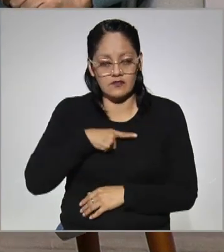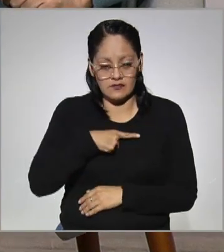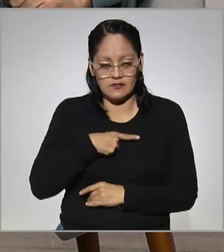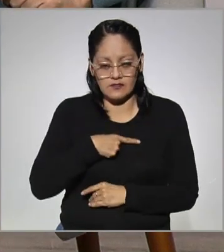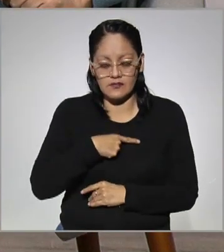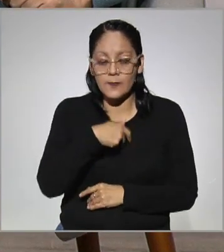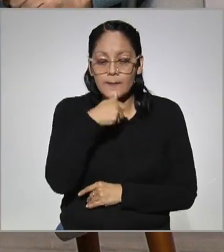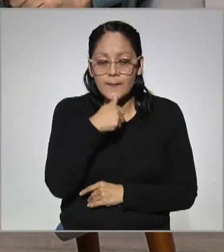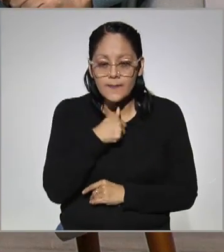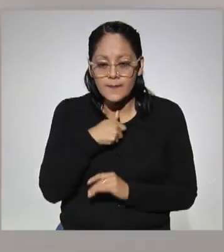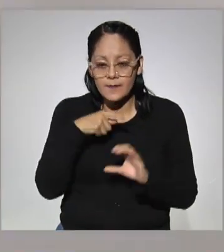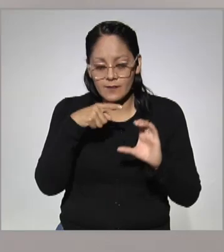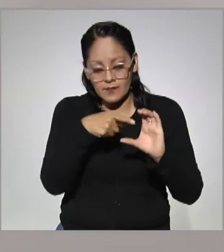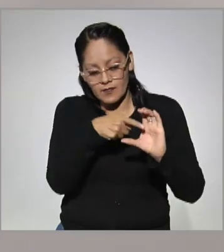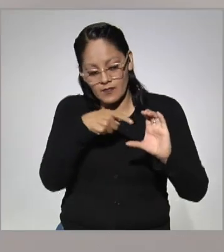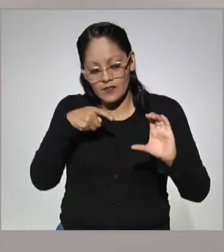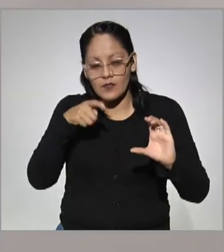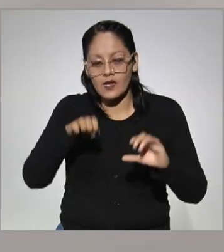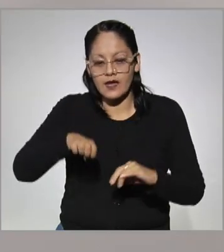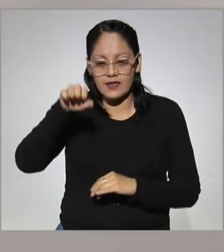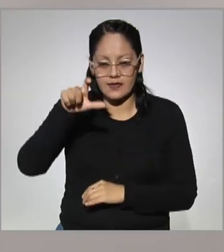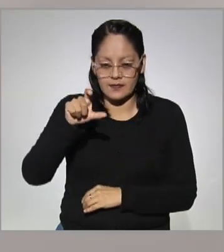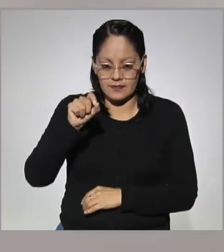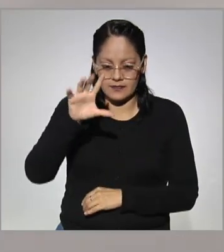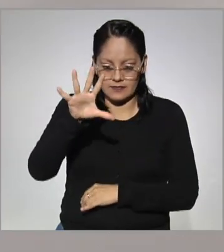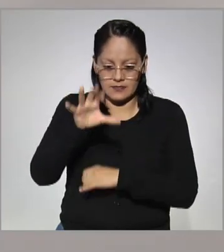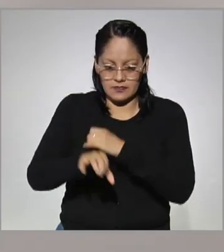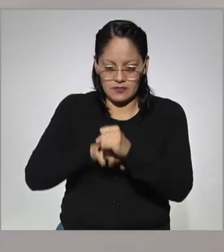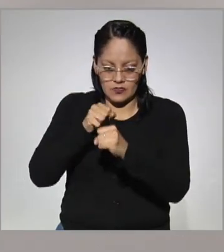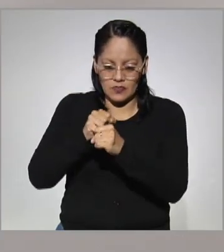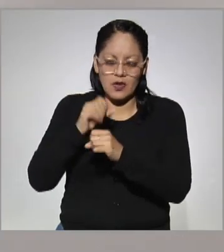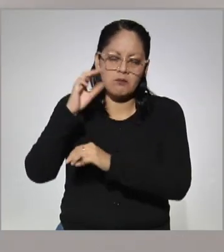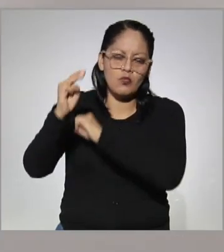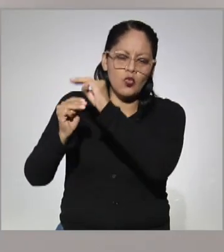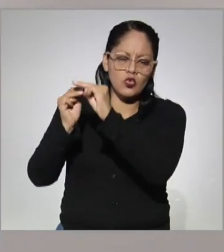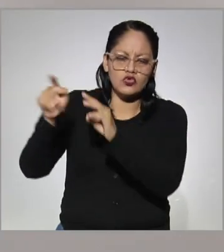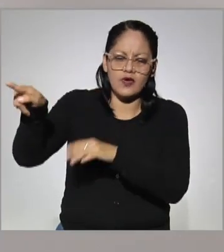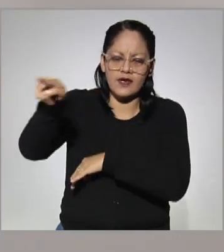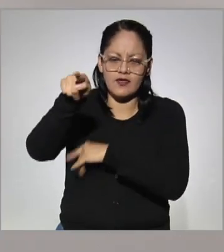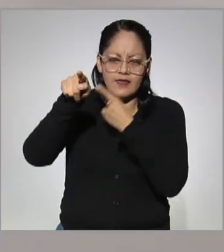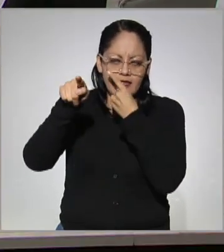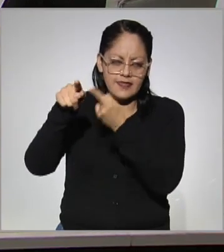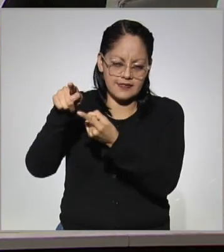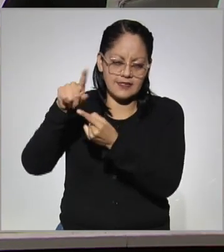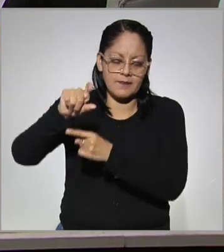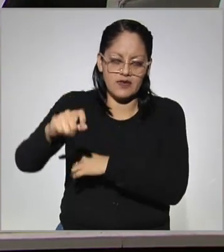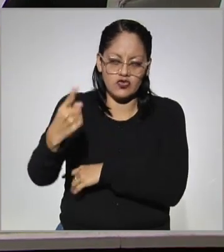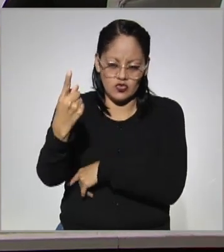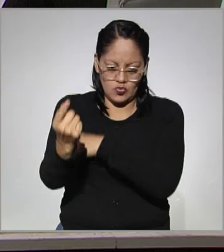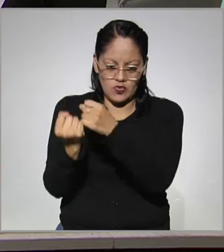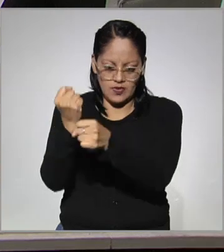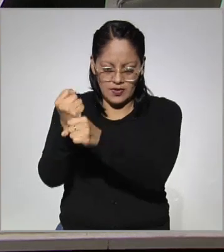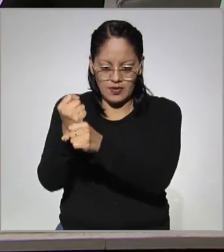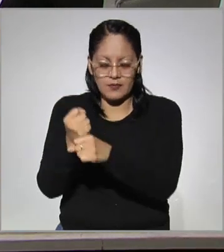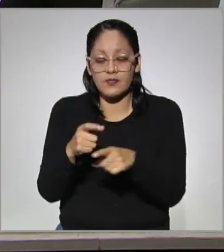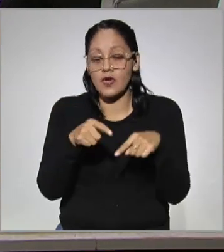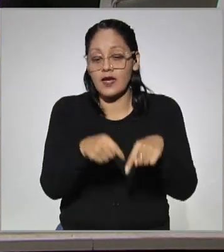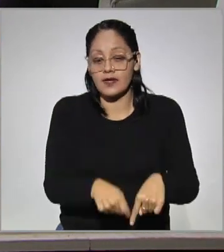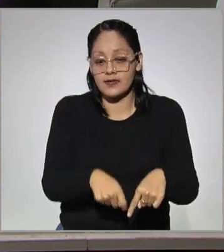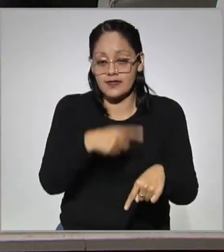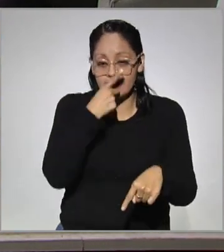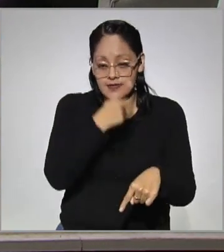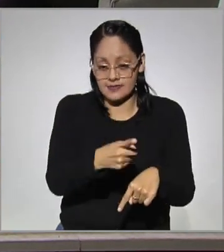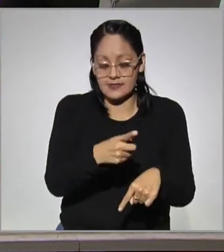realizar a los 25 años aquí en México, aunque en el mundo es a los 21 años. Así es como se debería de realizar